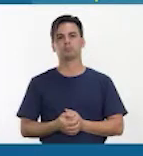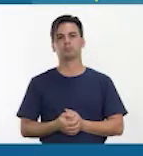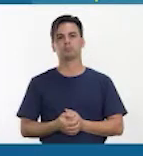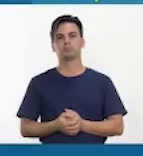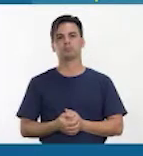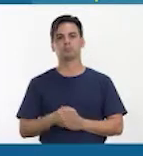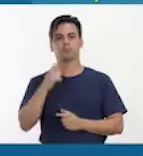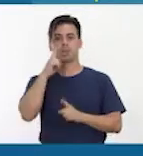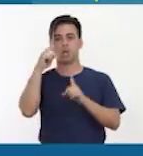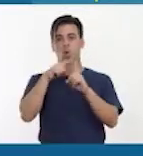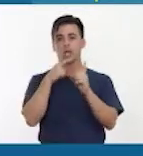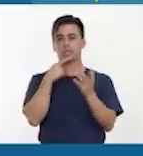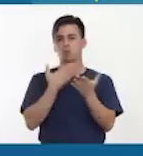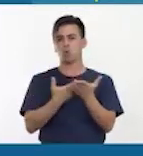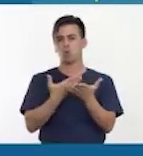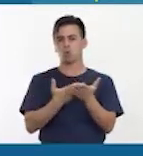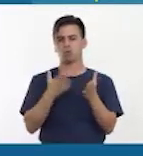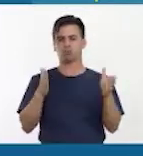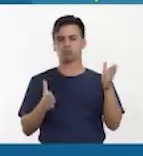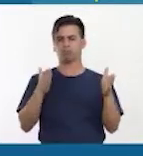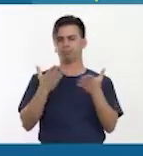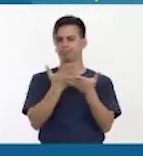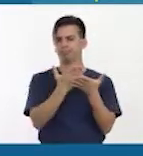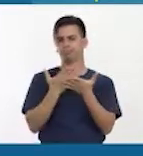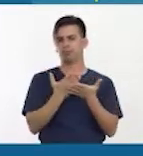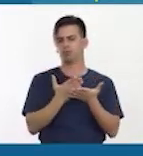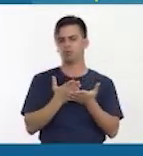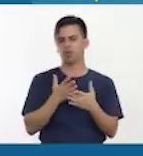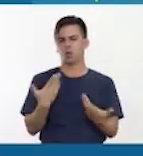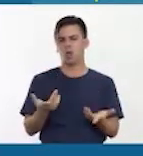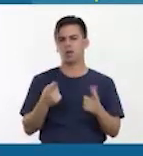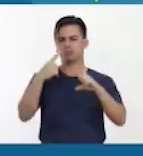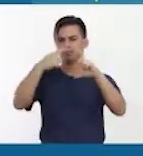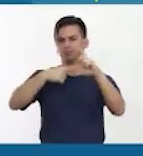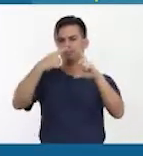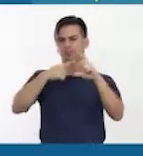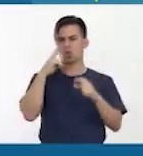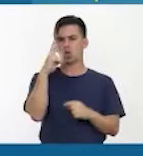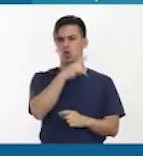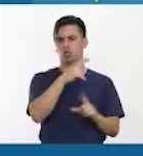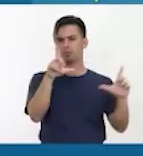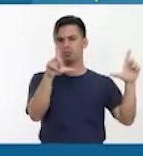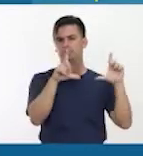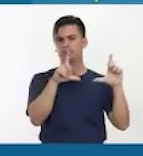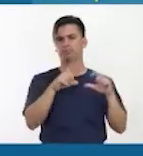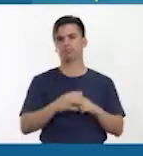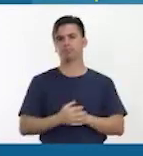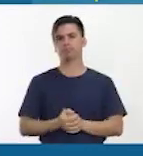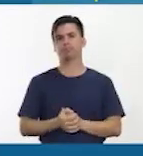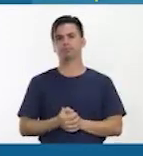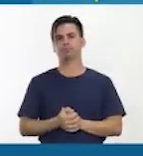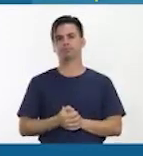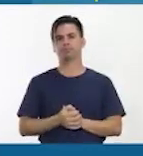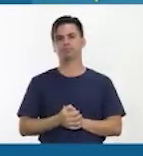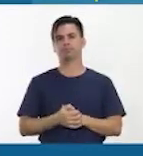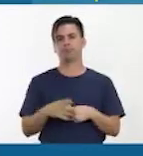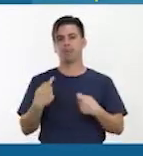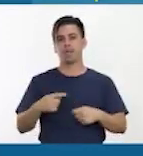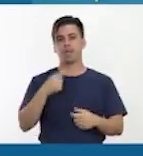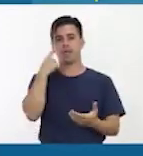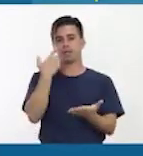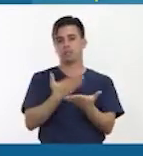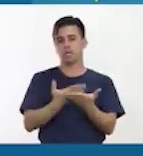El objetivo propuesto para trabajar en esta etapa es el siguiente, que aparece en pantalla. Demostrar que